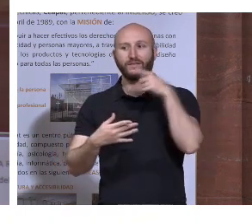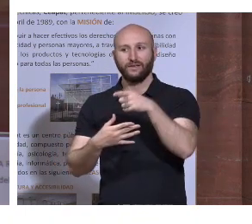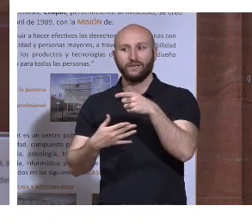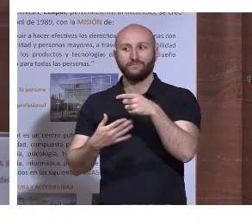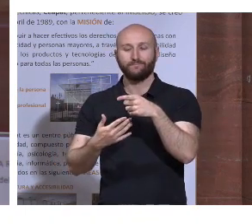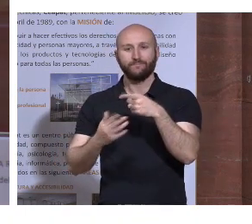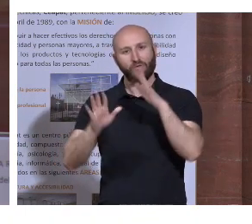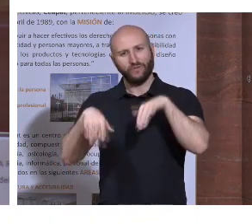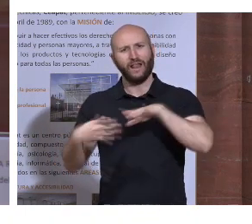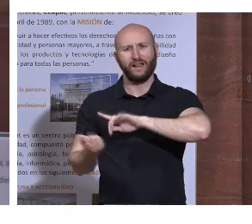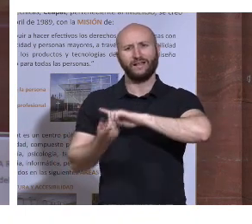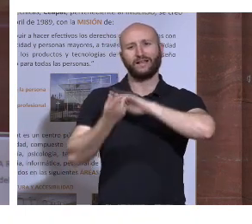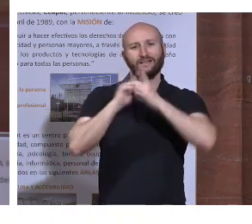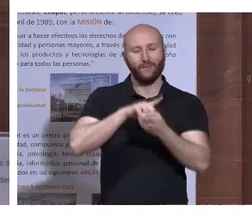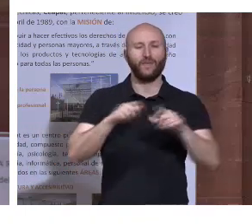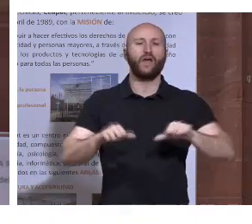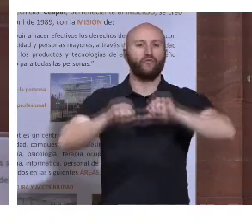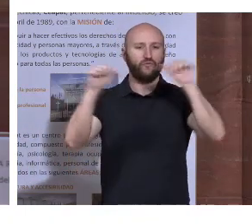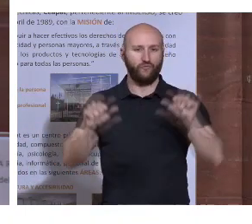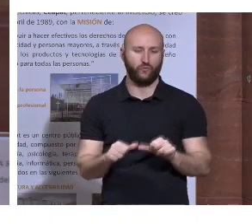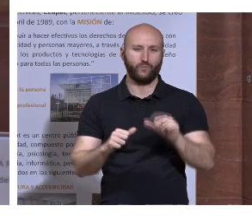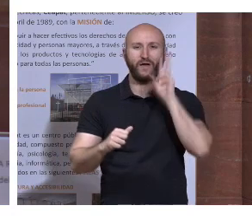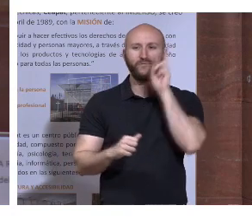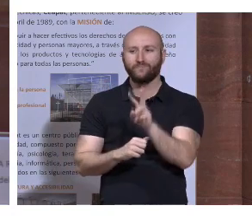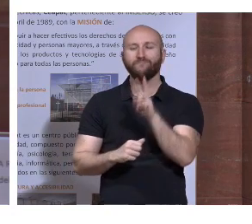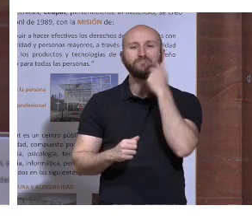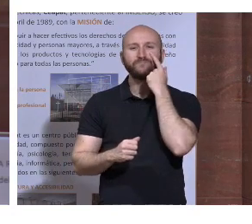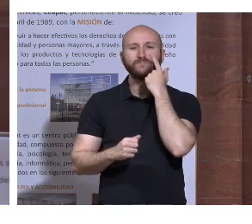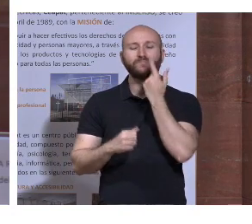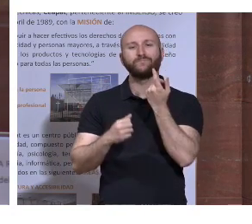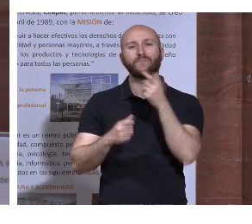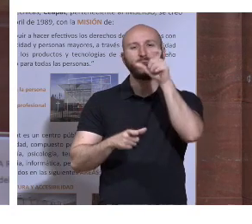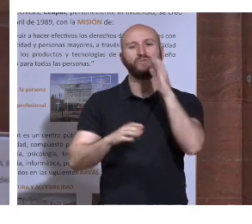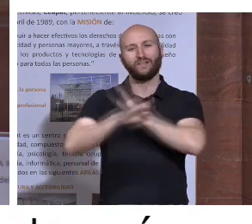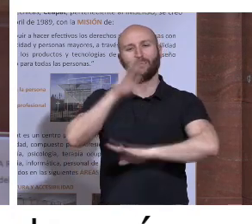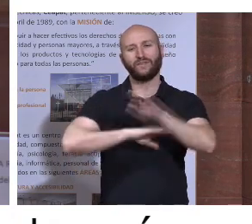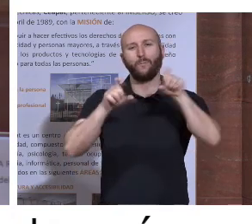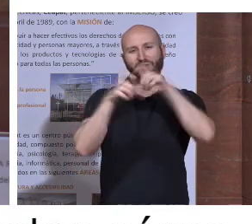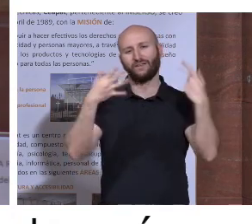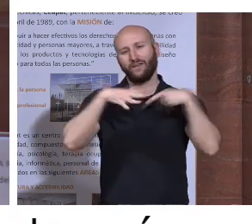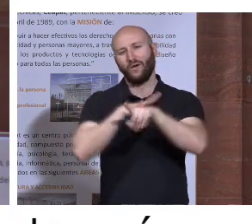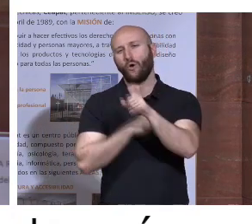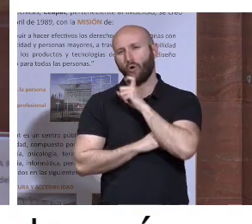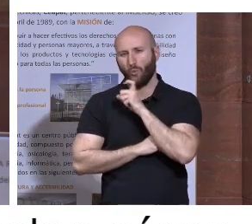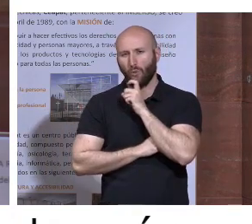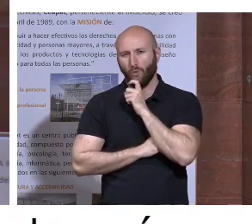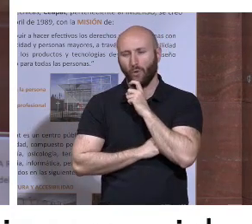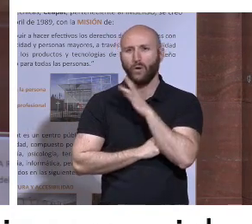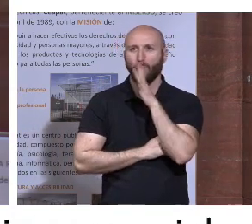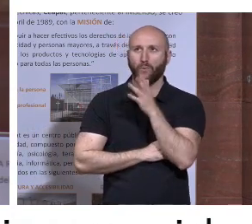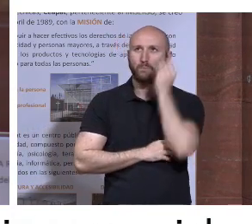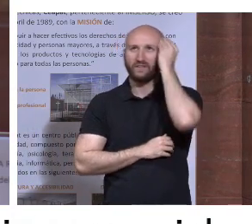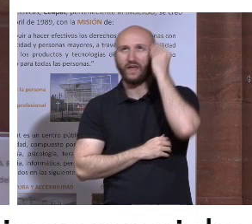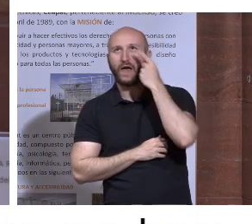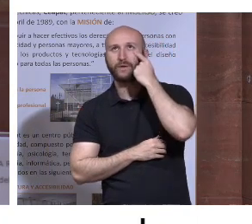claro, cambiaría completamente la forma de abordar cómo integramos a una persona con discapacidad en una empresa, porque entonces no hay que pensar en